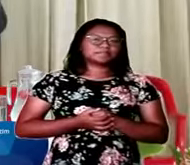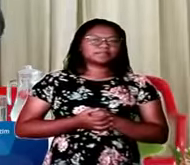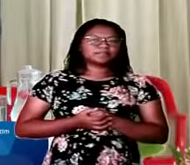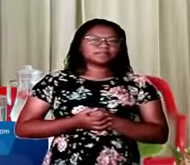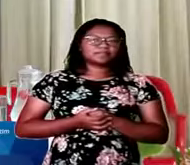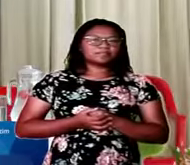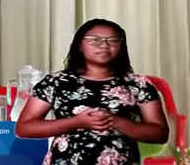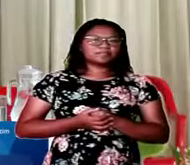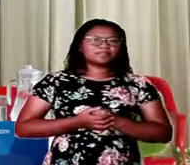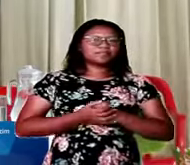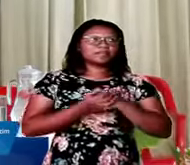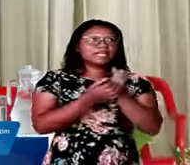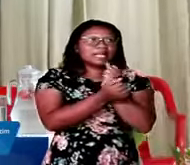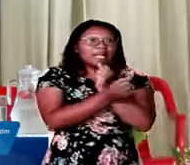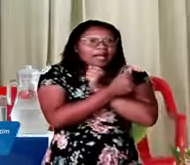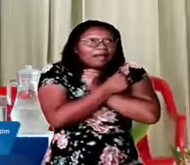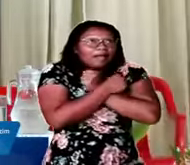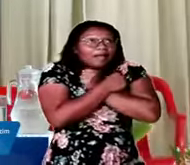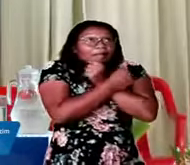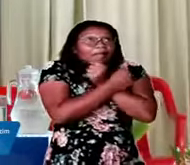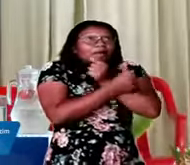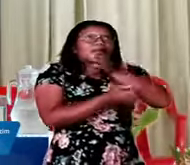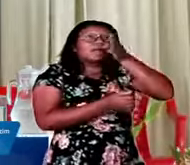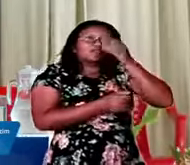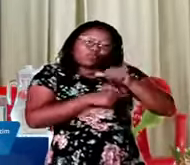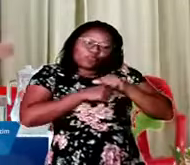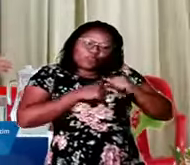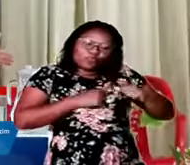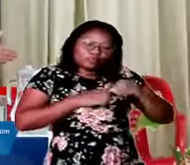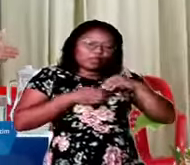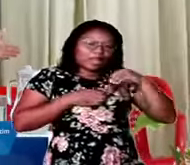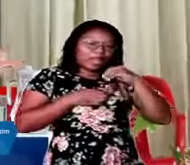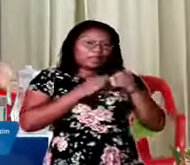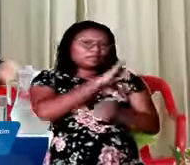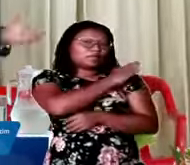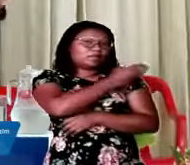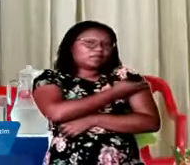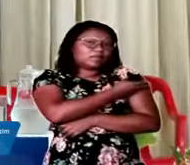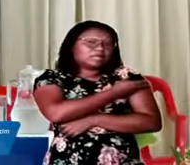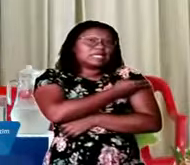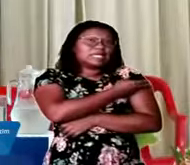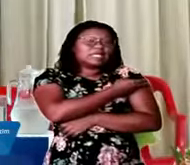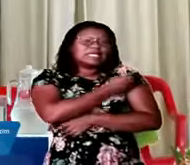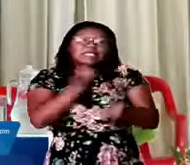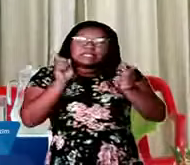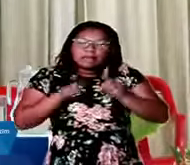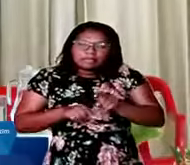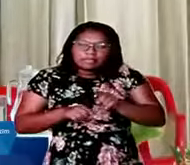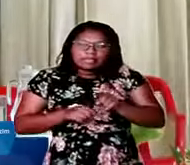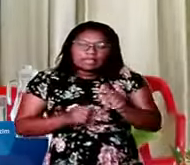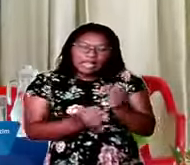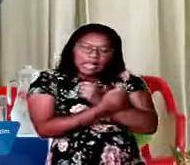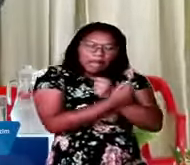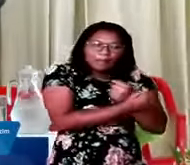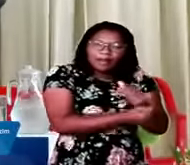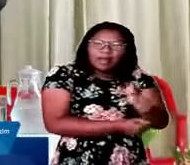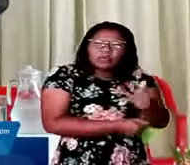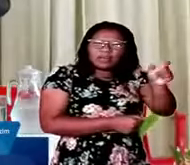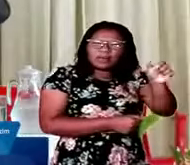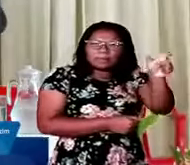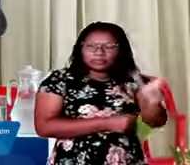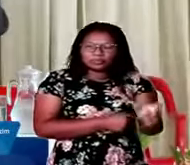Y el amar a Dios con todo el corazón, con todo el alma, con todas las fuerzas, y amar al prójimo, es más